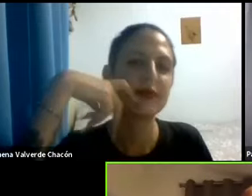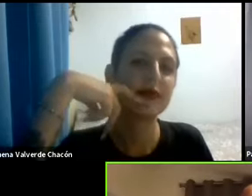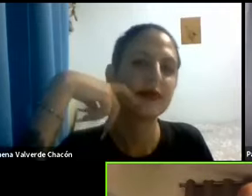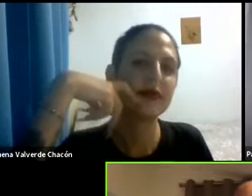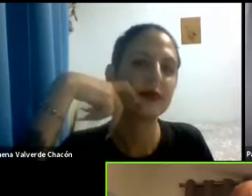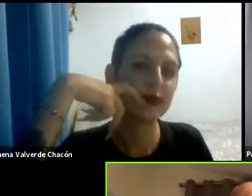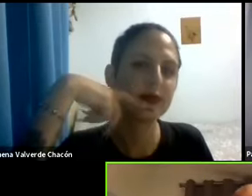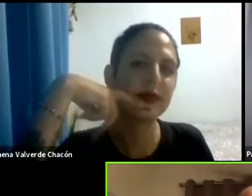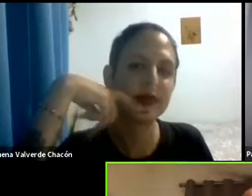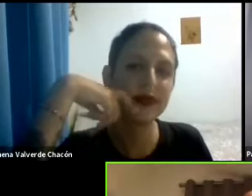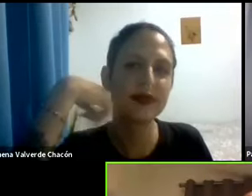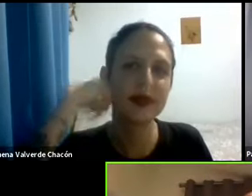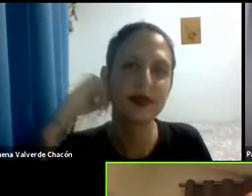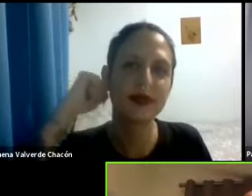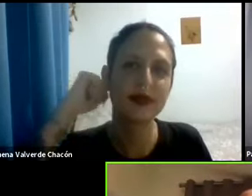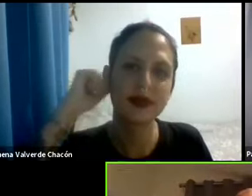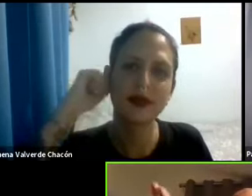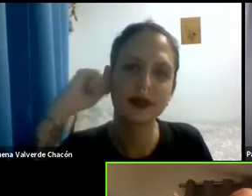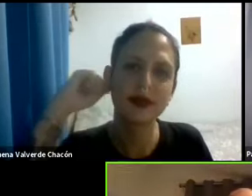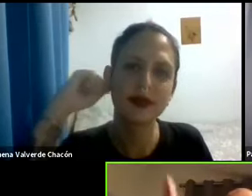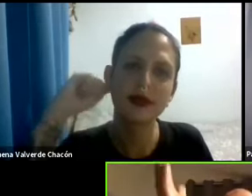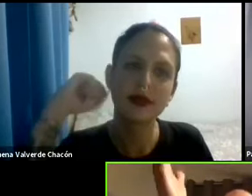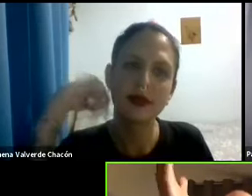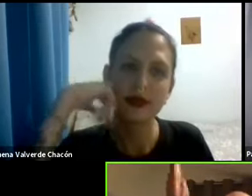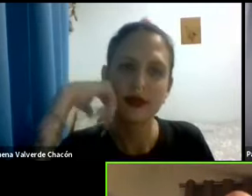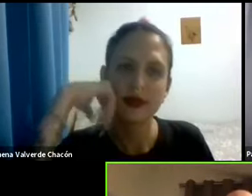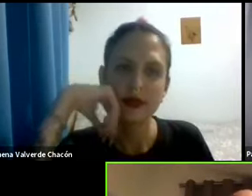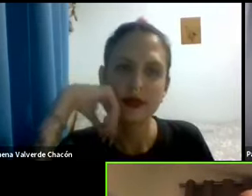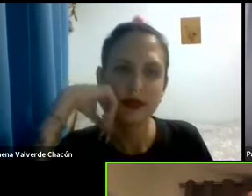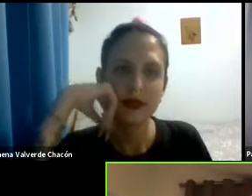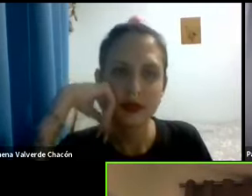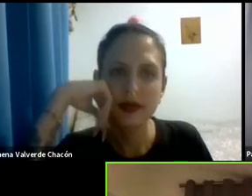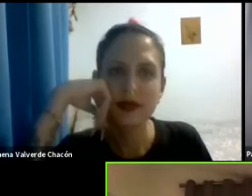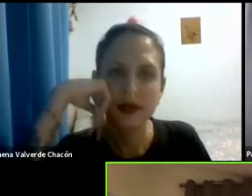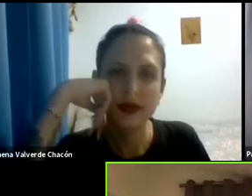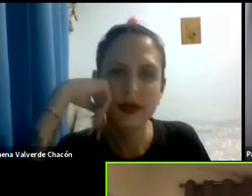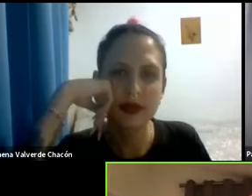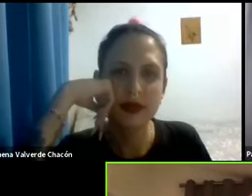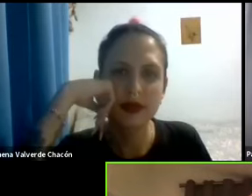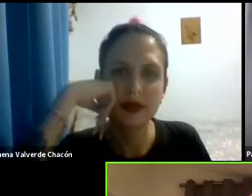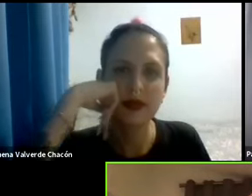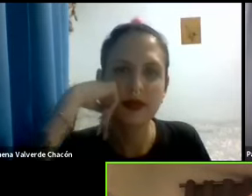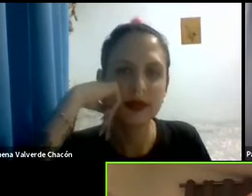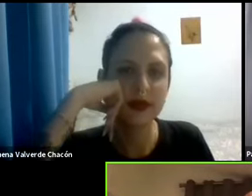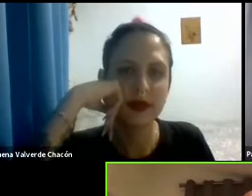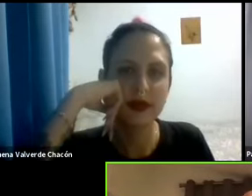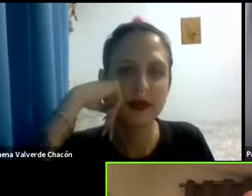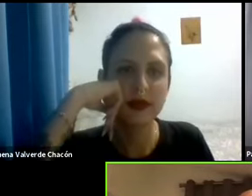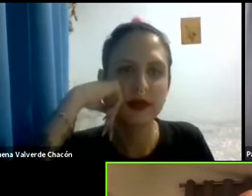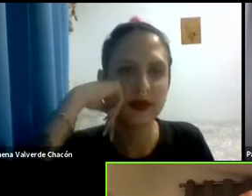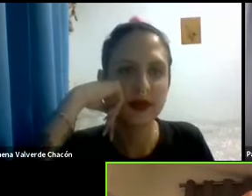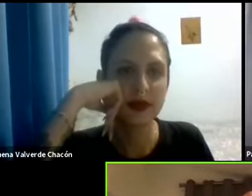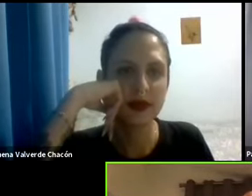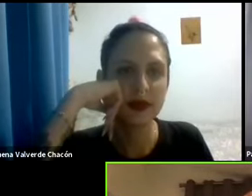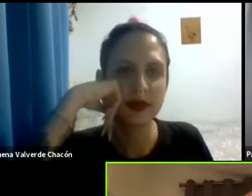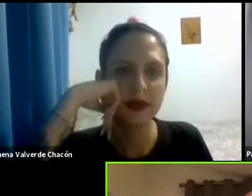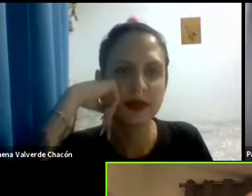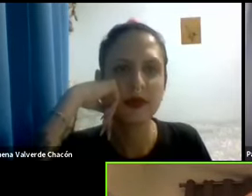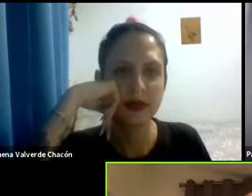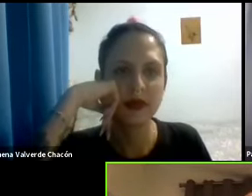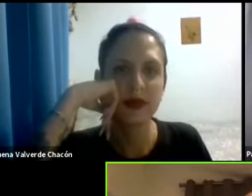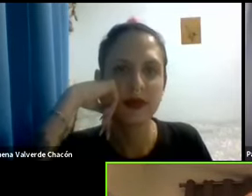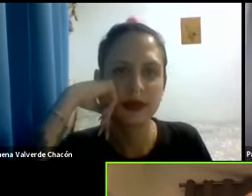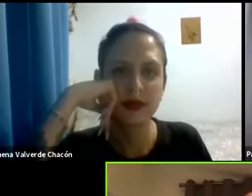religión musulmana que es donde donde viene el abuelo de aisa el tema de la adopción